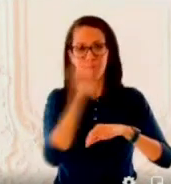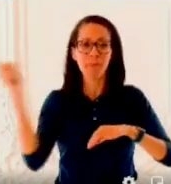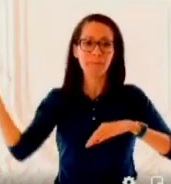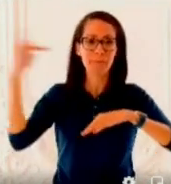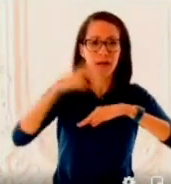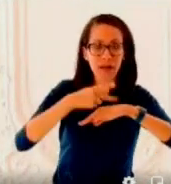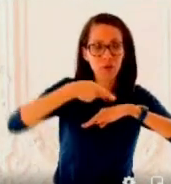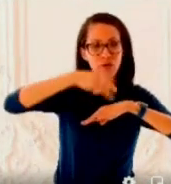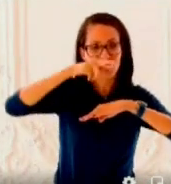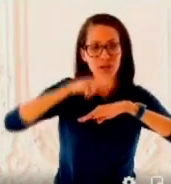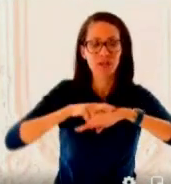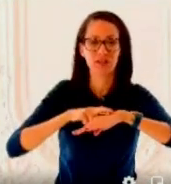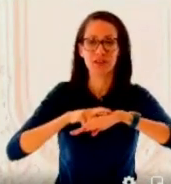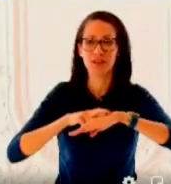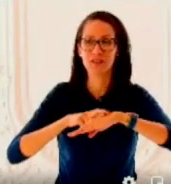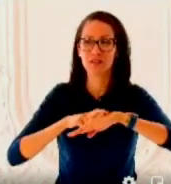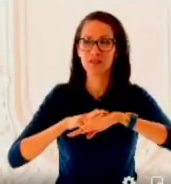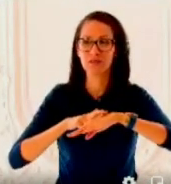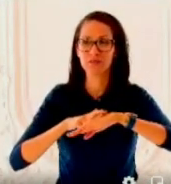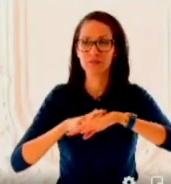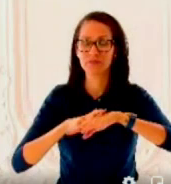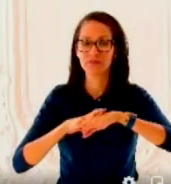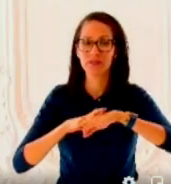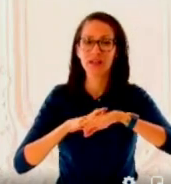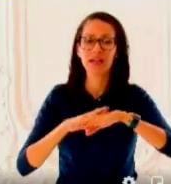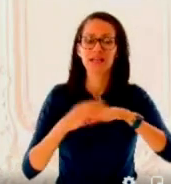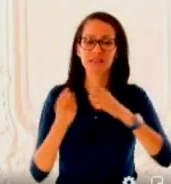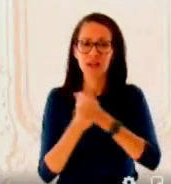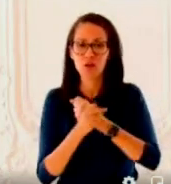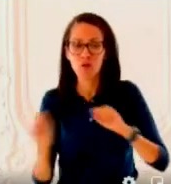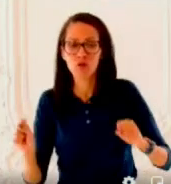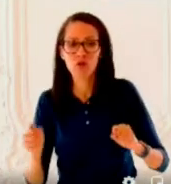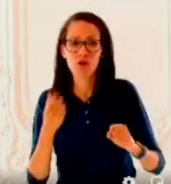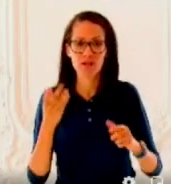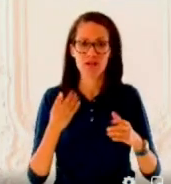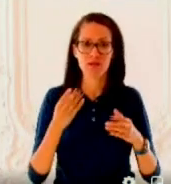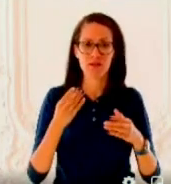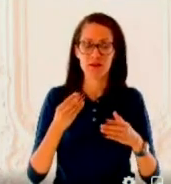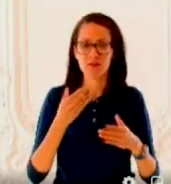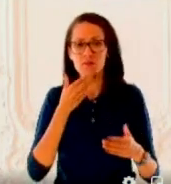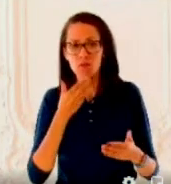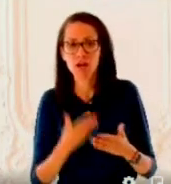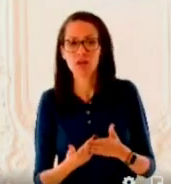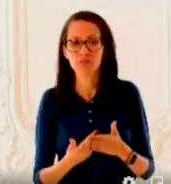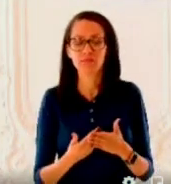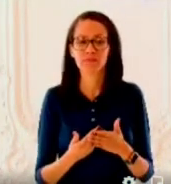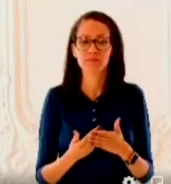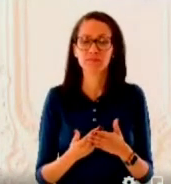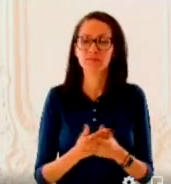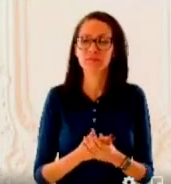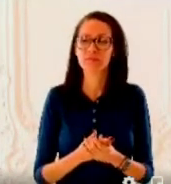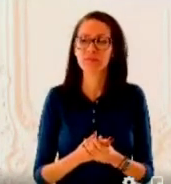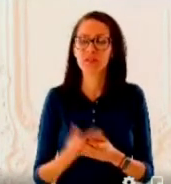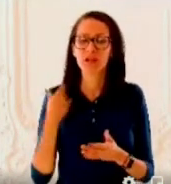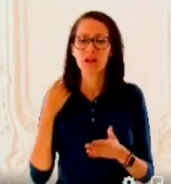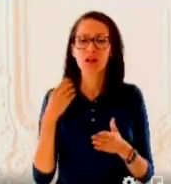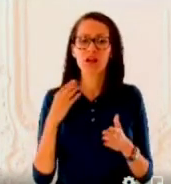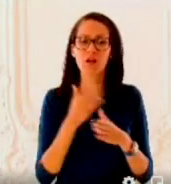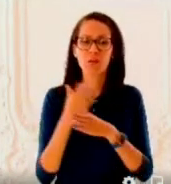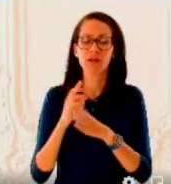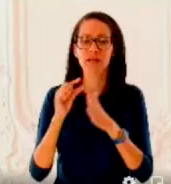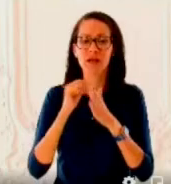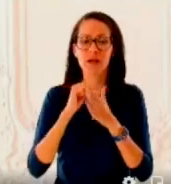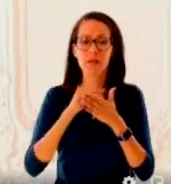seguro y, como comentó mi compañero, próspero. Ahora, quiero compartir algo con ustedes. Hay un versículo,